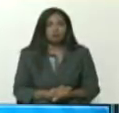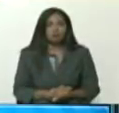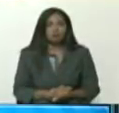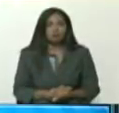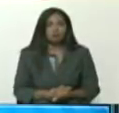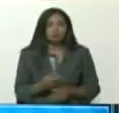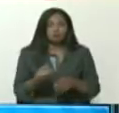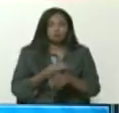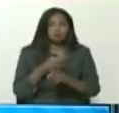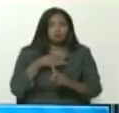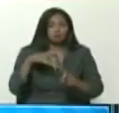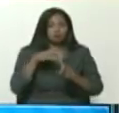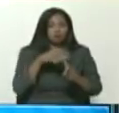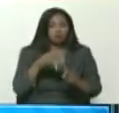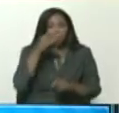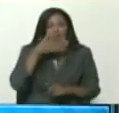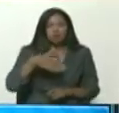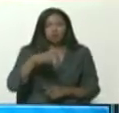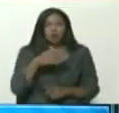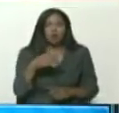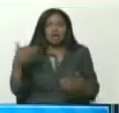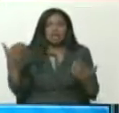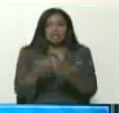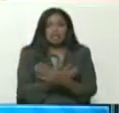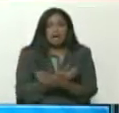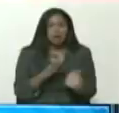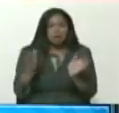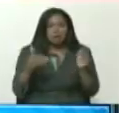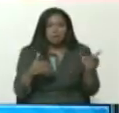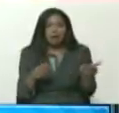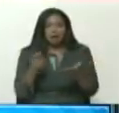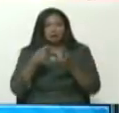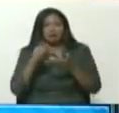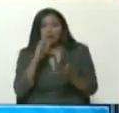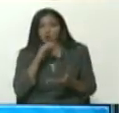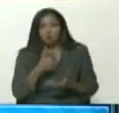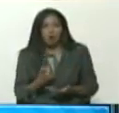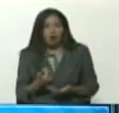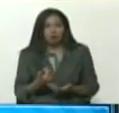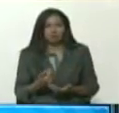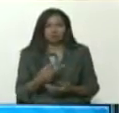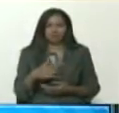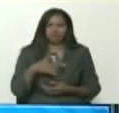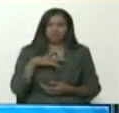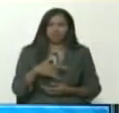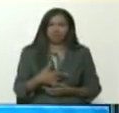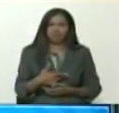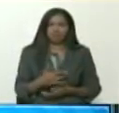ha chantajeado al pueblo, que le va a quitar la caja CLAC si no firma.